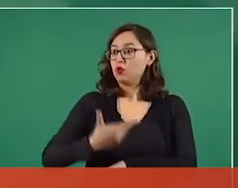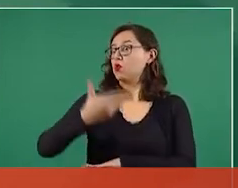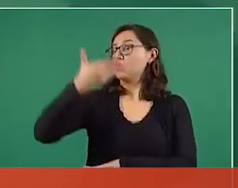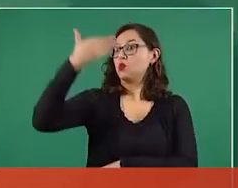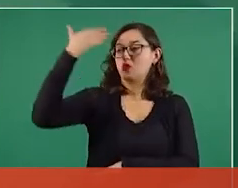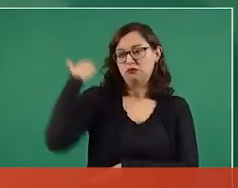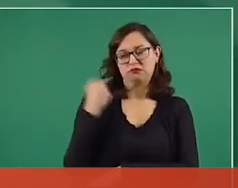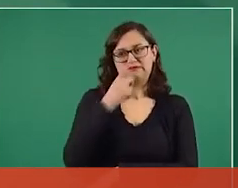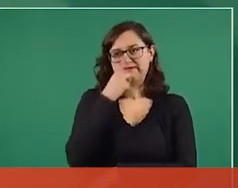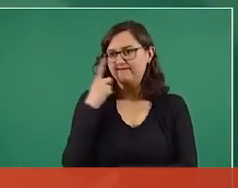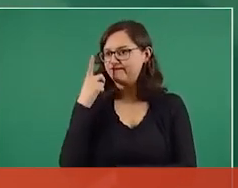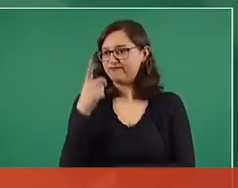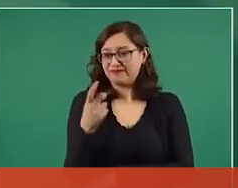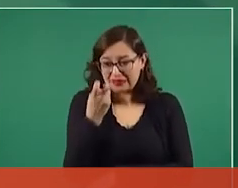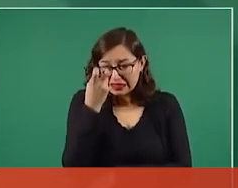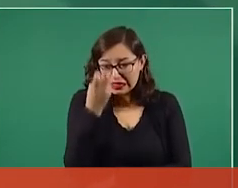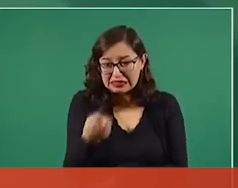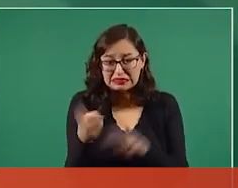Estaba